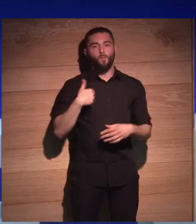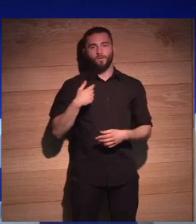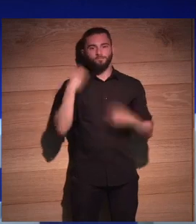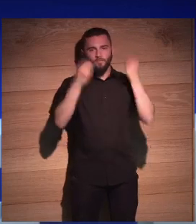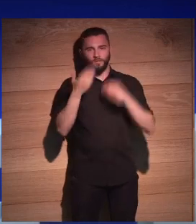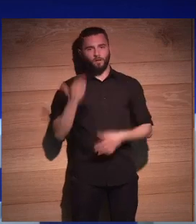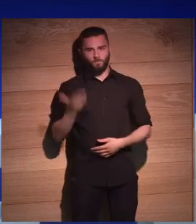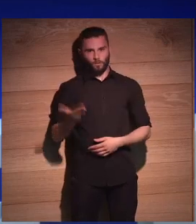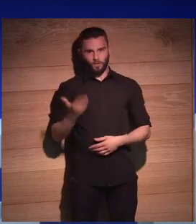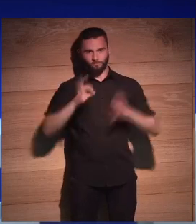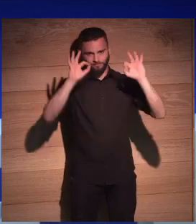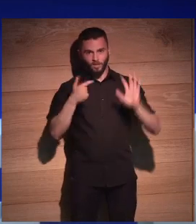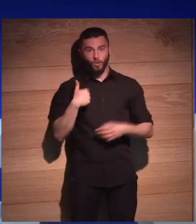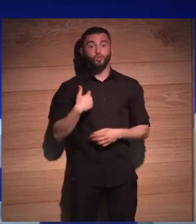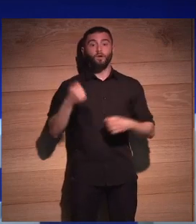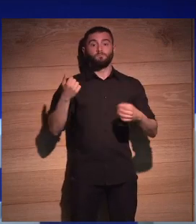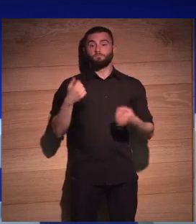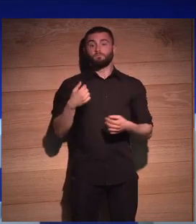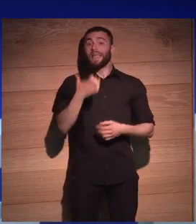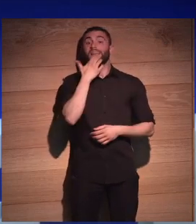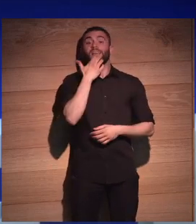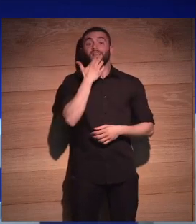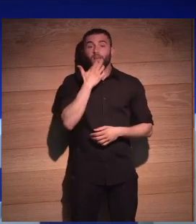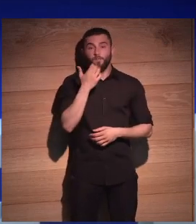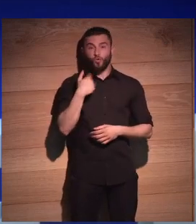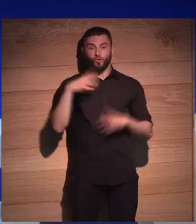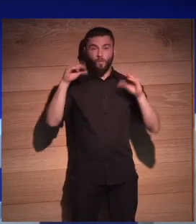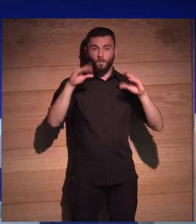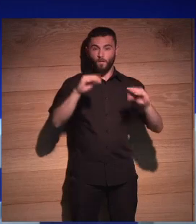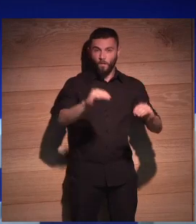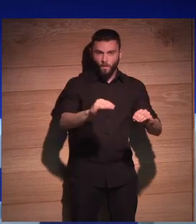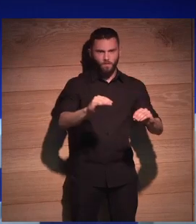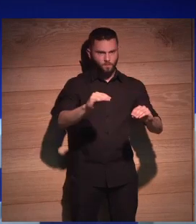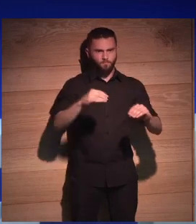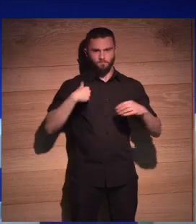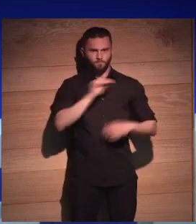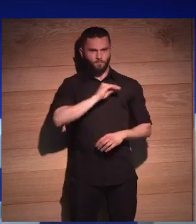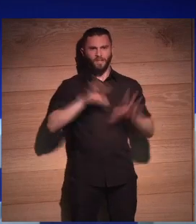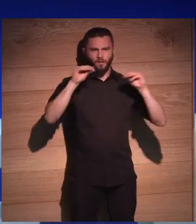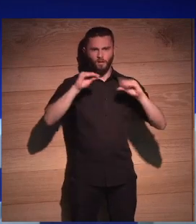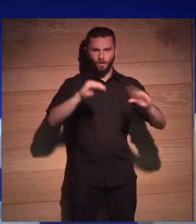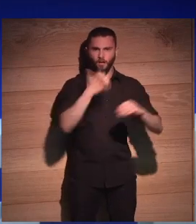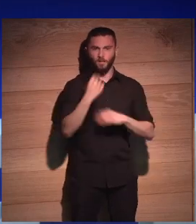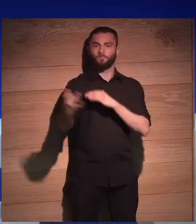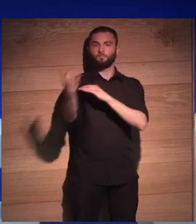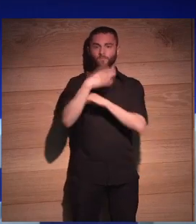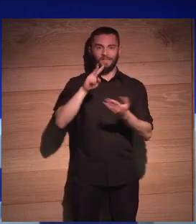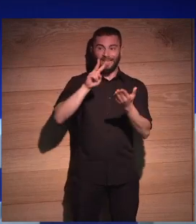especialmente importante. Yo, como os decía, yo practico con el ejemplo, yo riño de forma muy contundente a la gente que me envía cosas sin